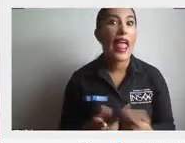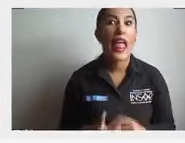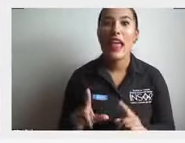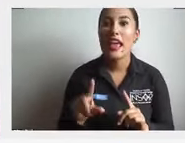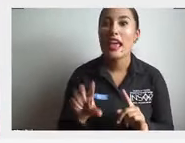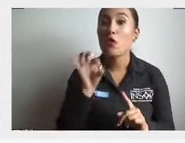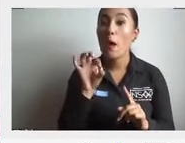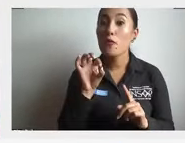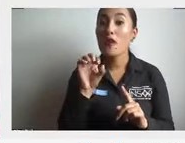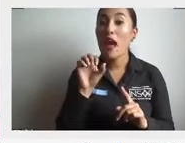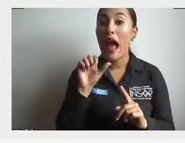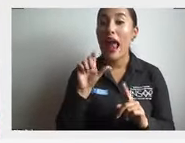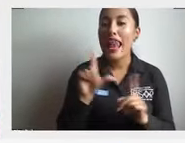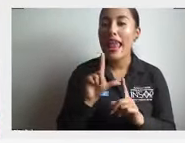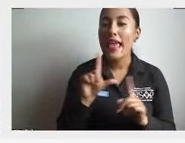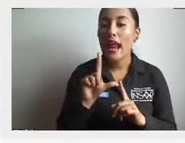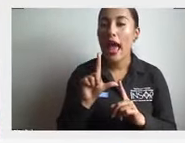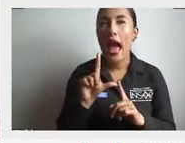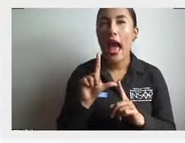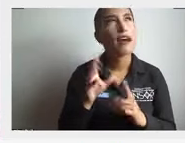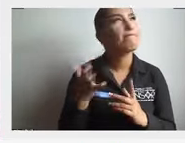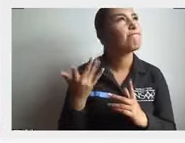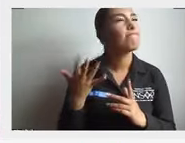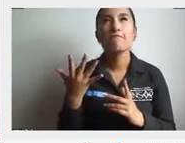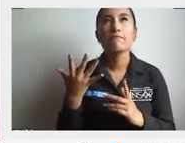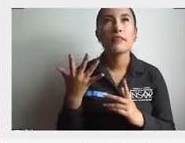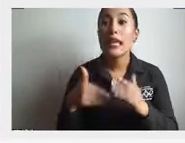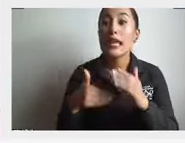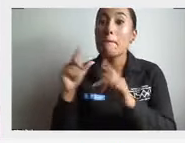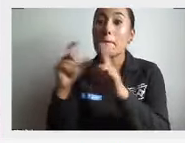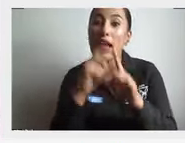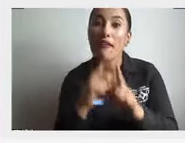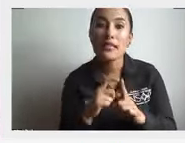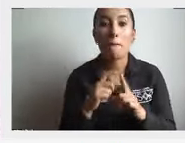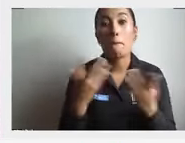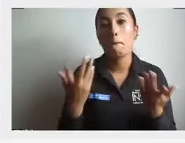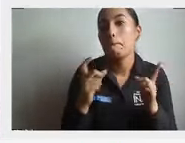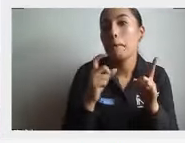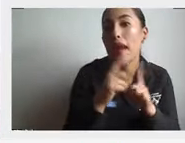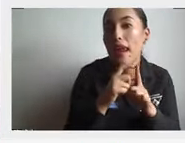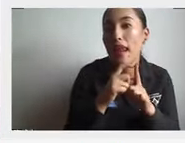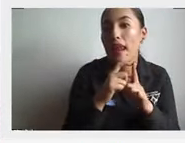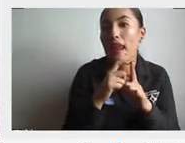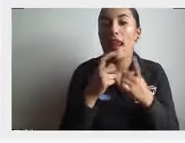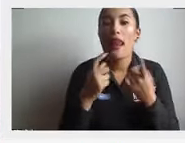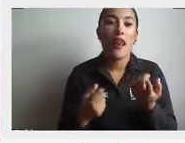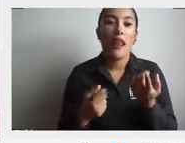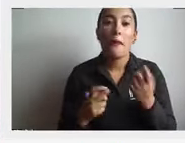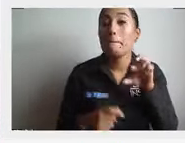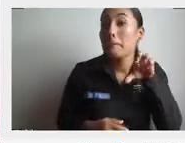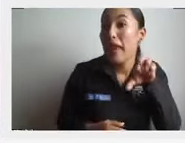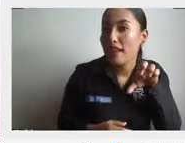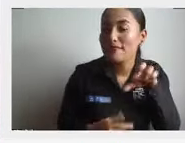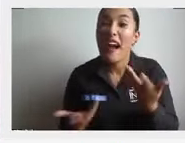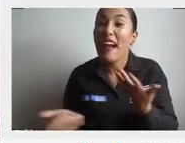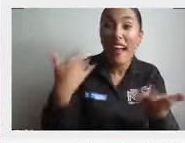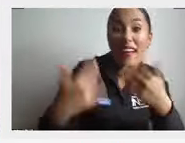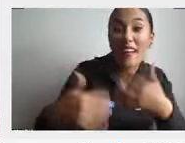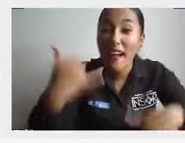una palabra que empiece por, vamos a decir palabras que empiecen por P, y uno puede jugar no solo con su hijo con discapacidad,